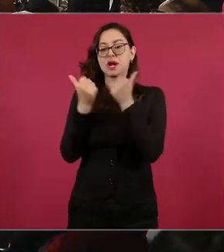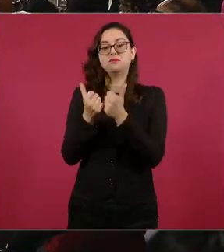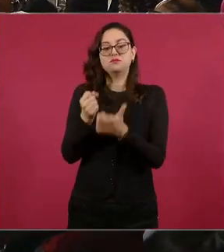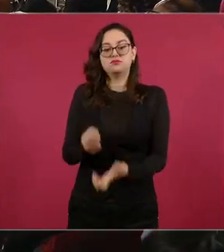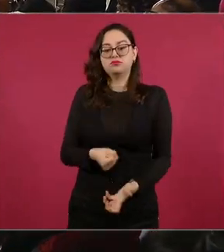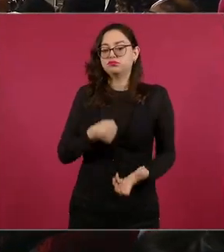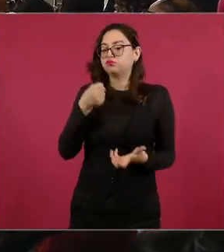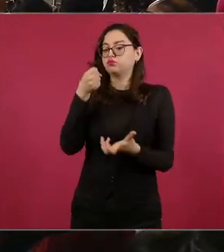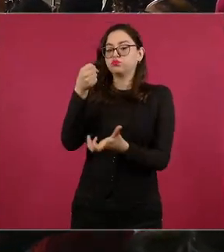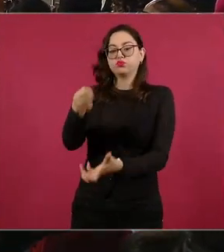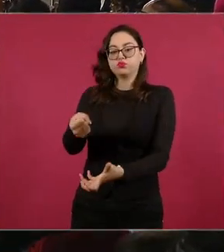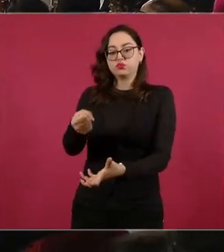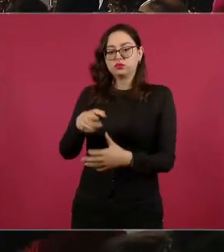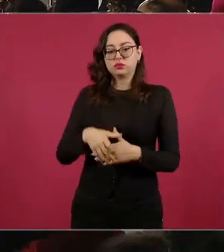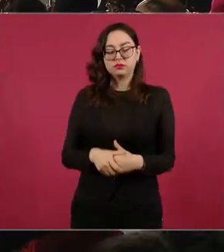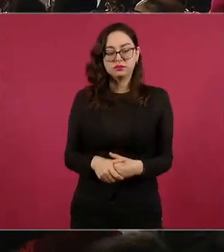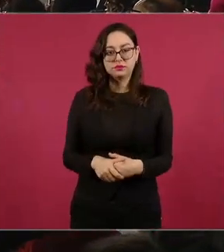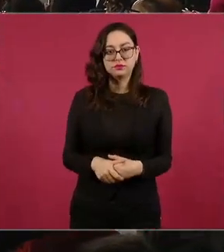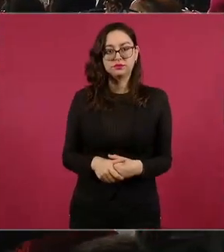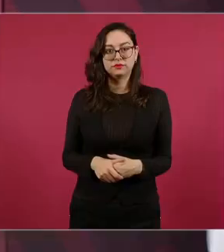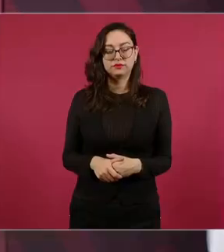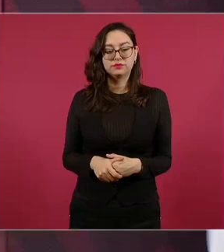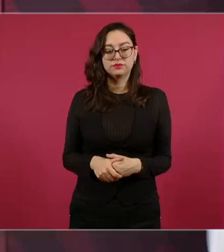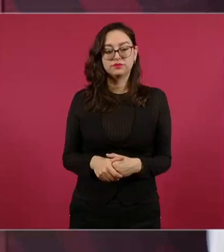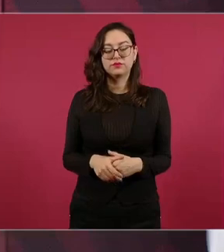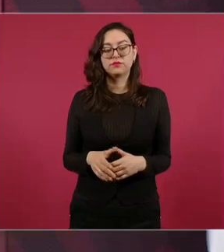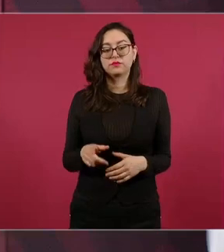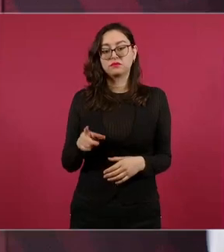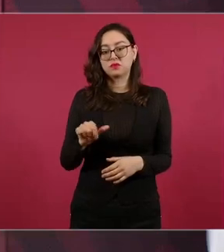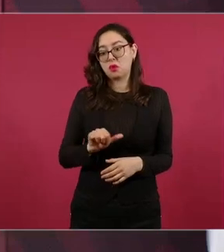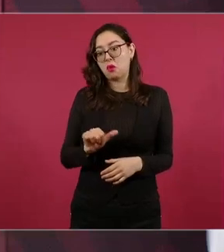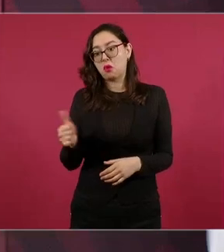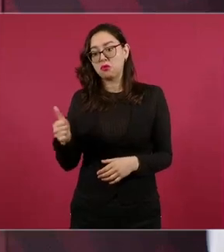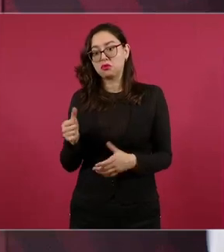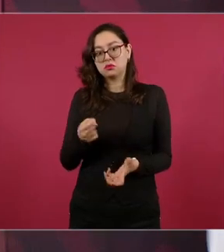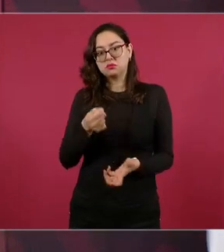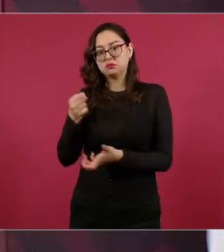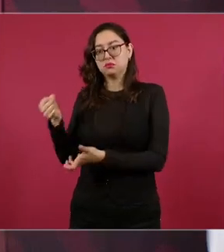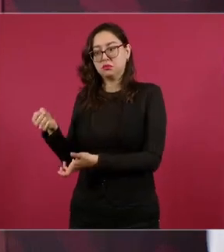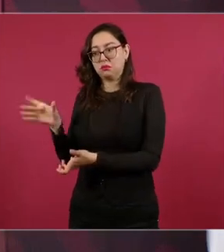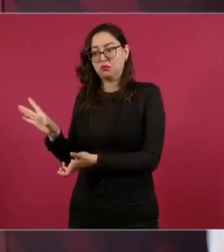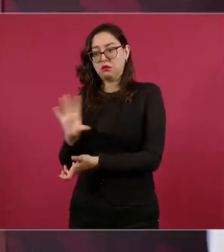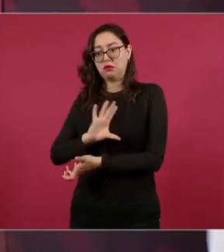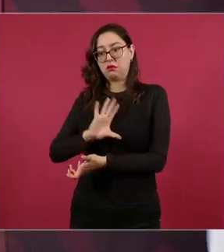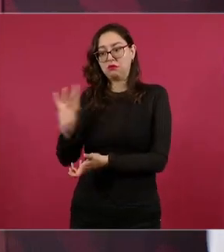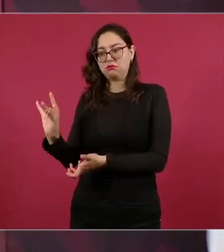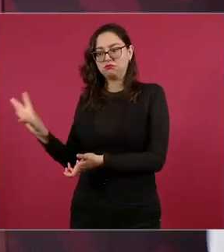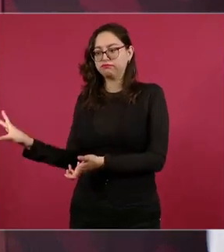las sociedades de madres, de padres de familia.